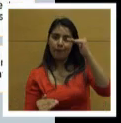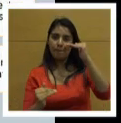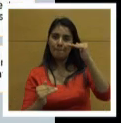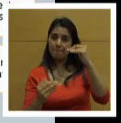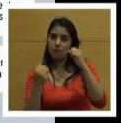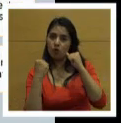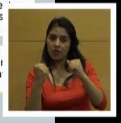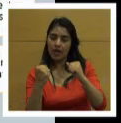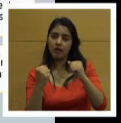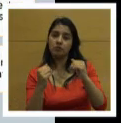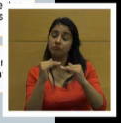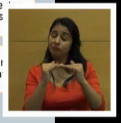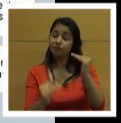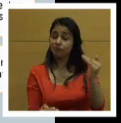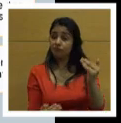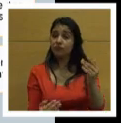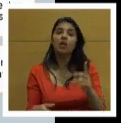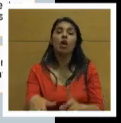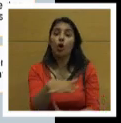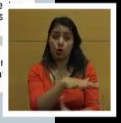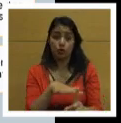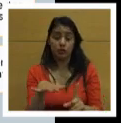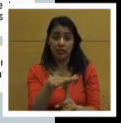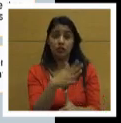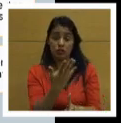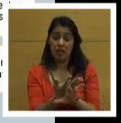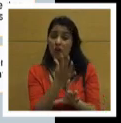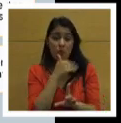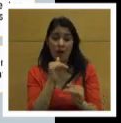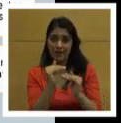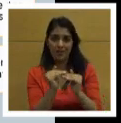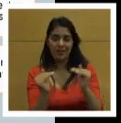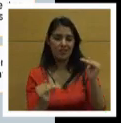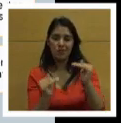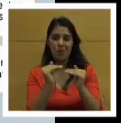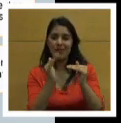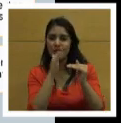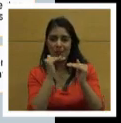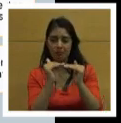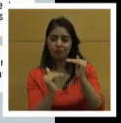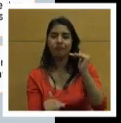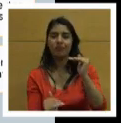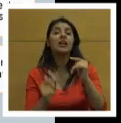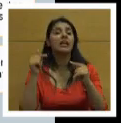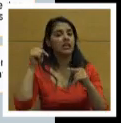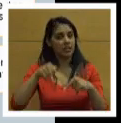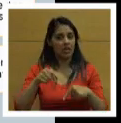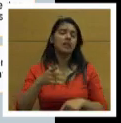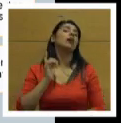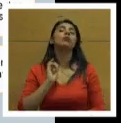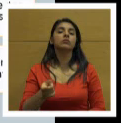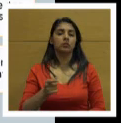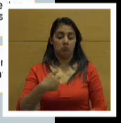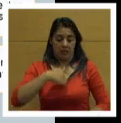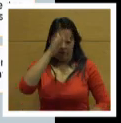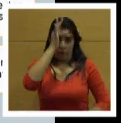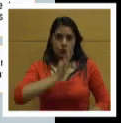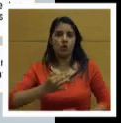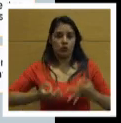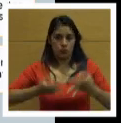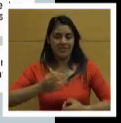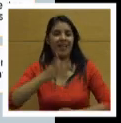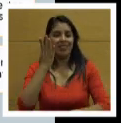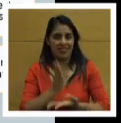desigualdad de poder, ¿no es cierto?, contextos de desigualdad, y en eso es lo que tiene que este juzgador, juzgadora, este operador de justicia tiene que hacerse cargo